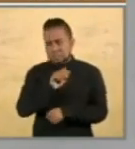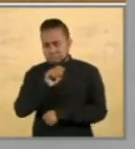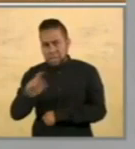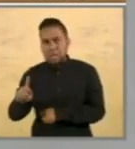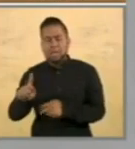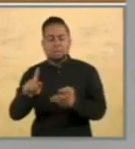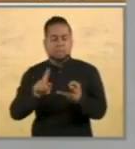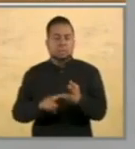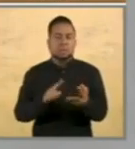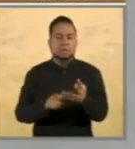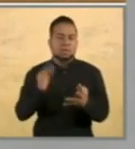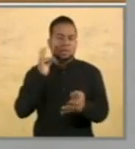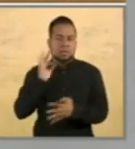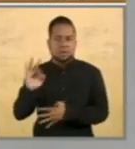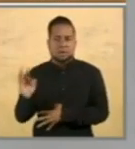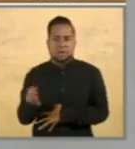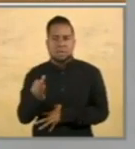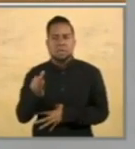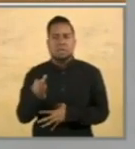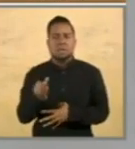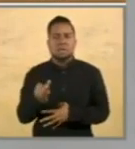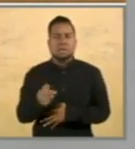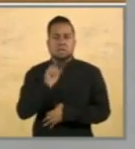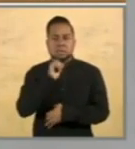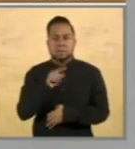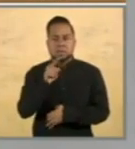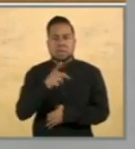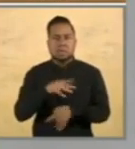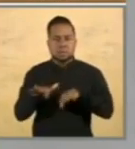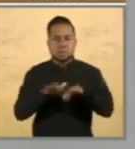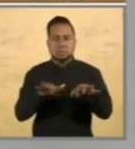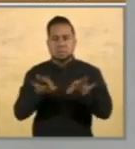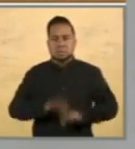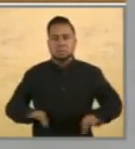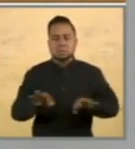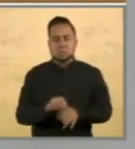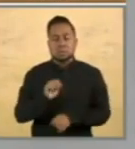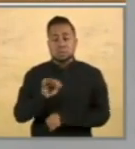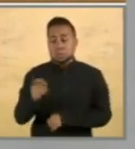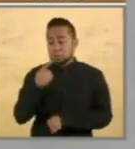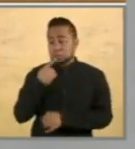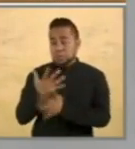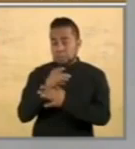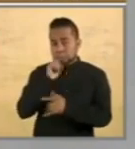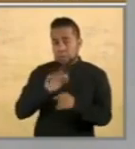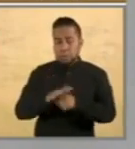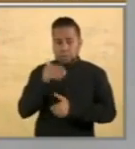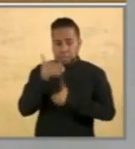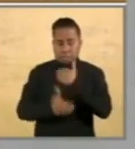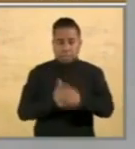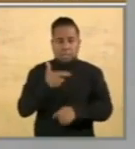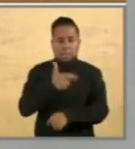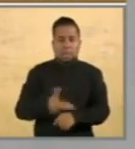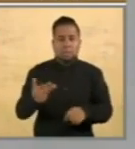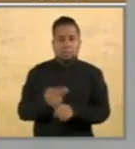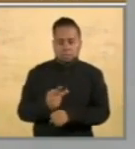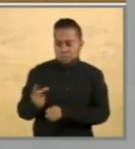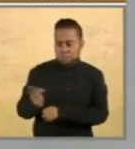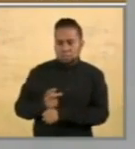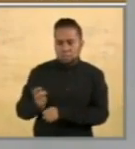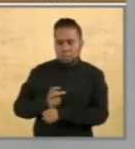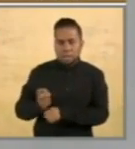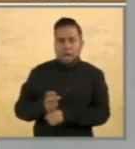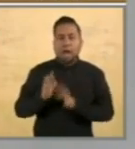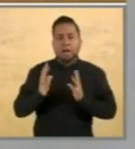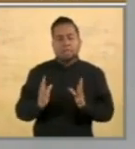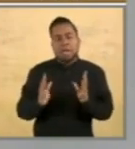protección ciudadana con la fiscalía Federal y ahí hay un trabajo importante mencionaste también los avances de casos de investigación